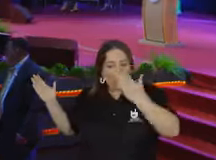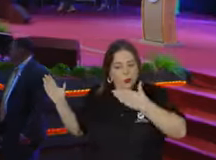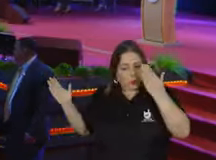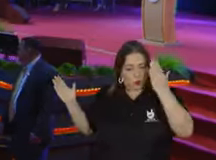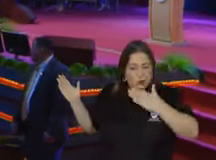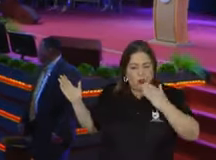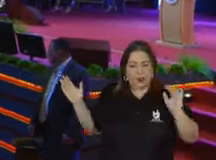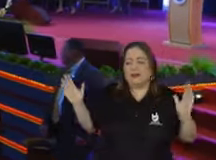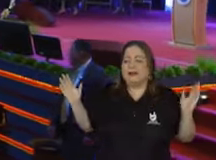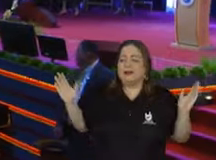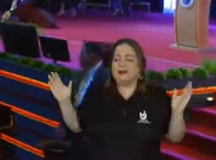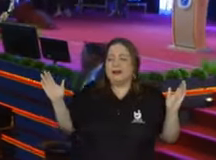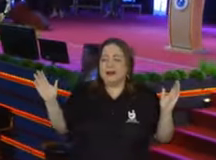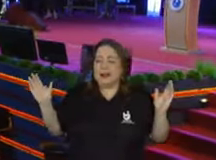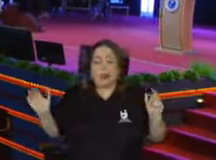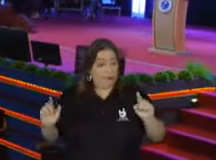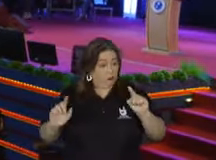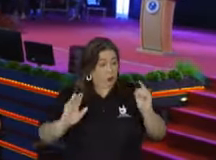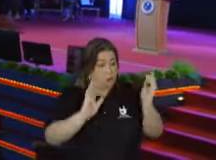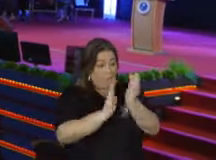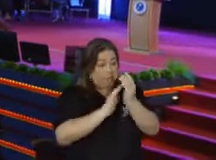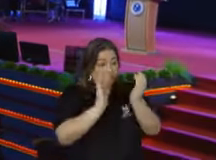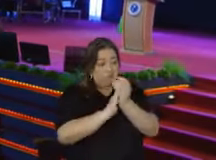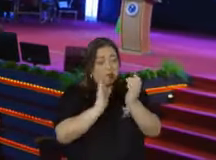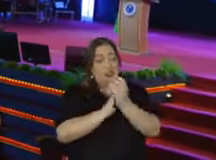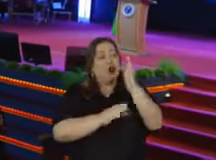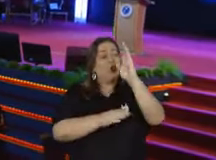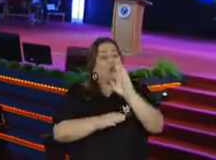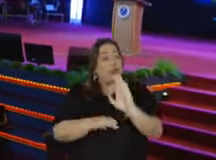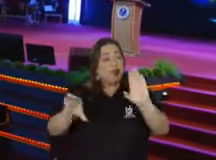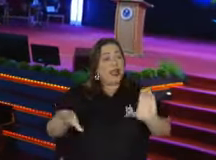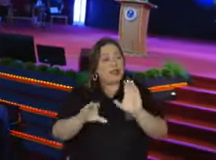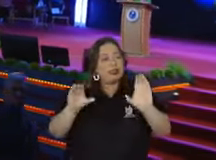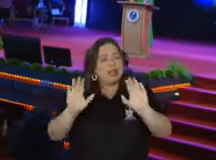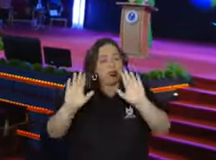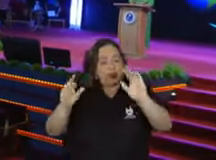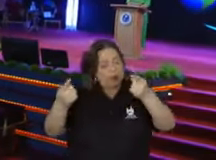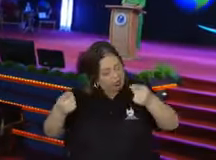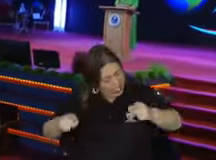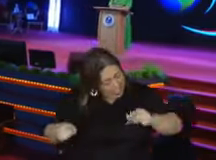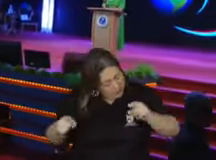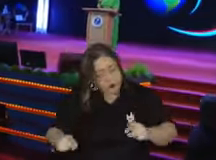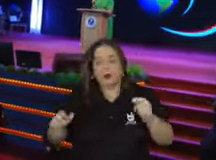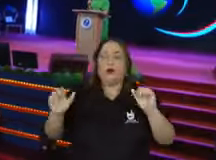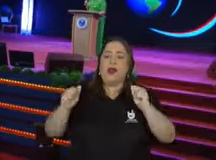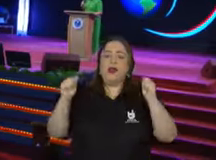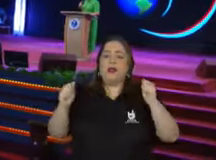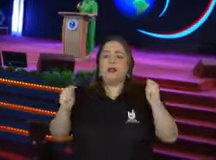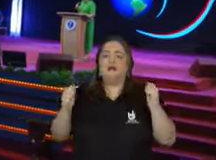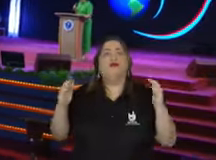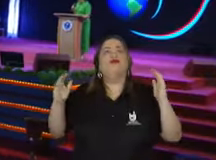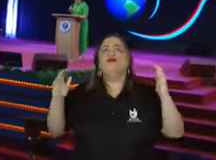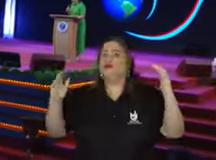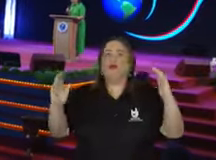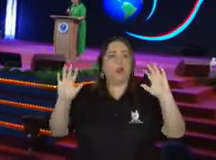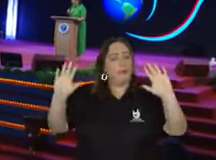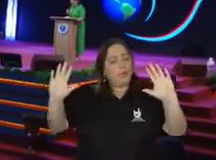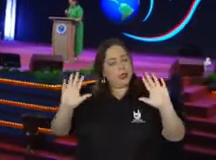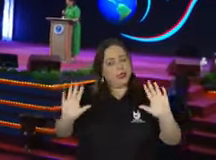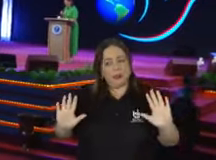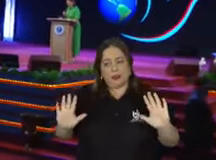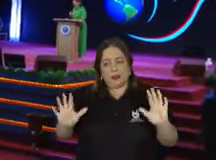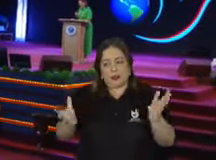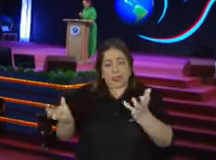Sigue aplaudiendo al Señor porque Dios está haciendo milagros. Aleluya. Qué maravilloso.